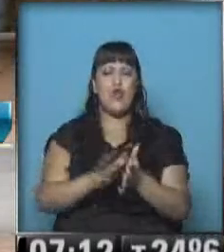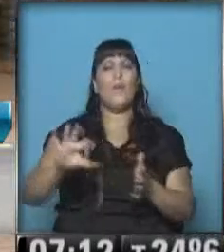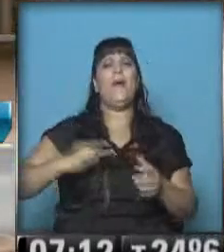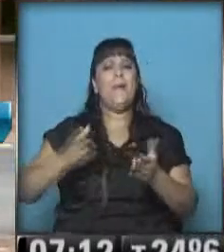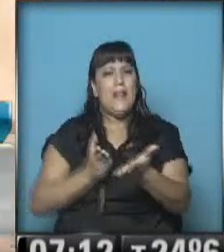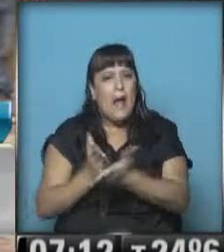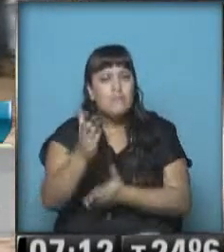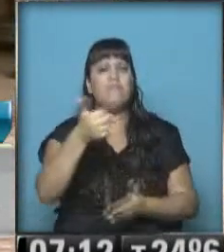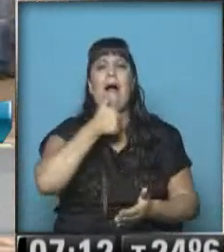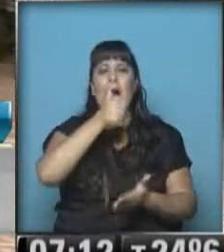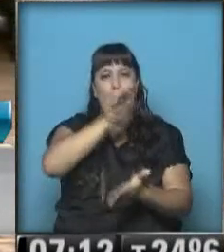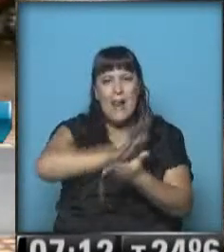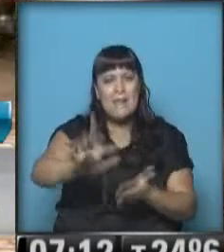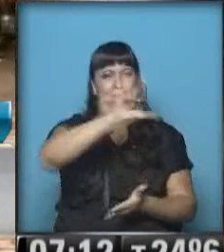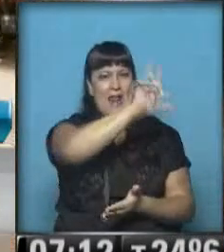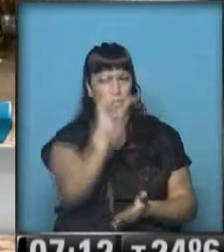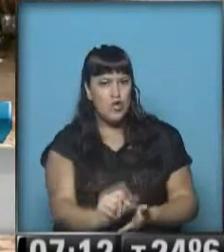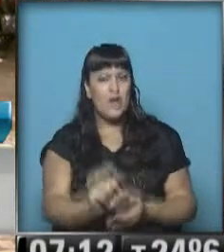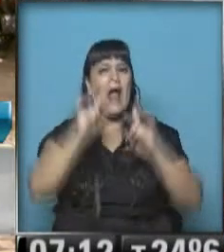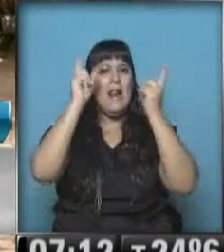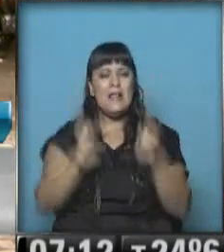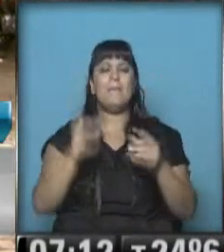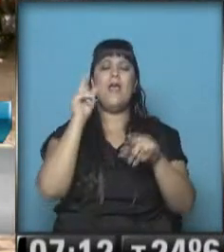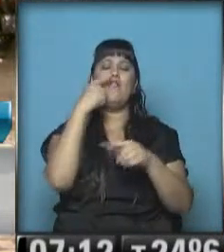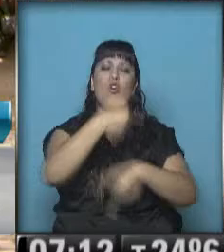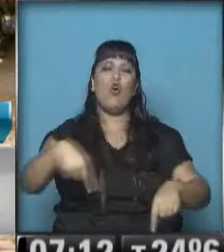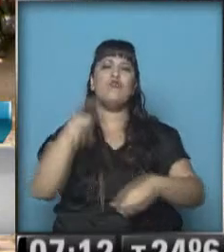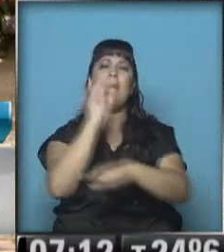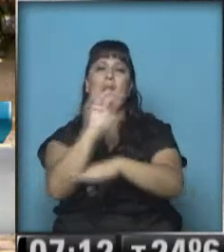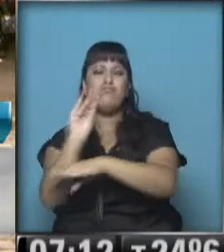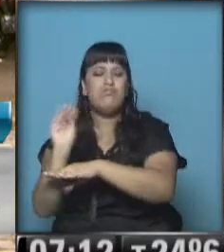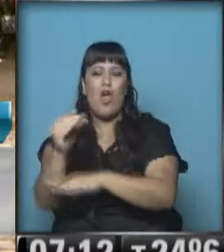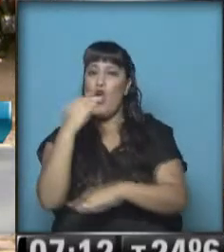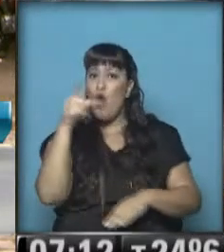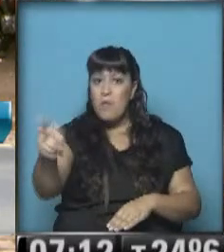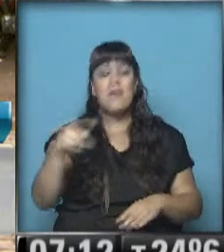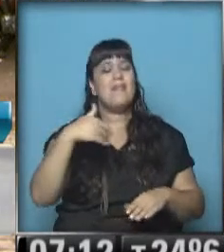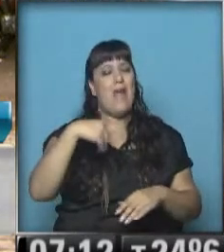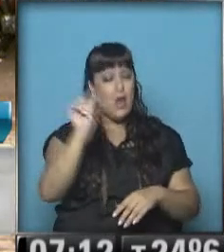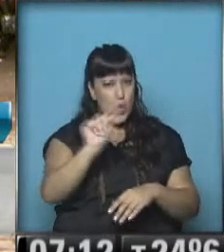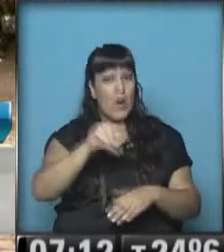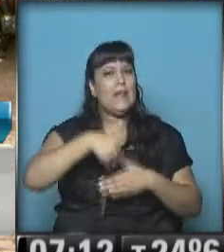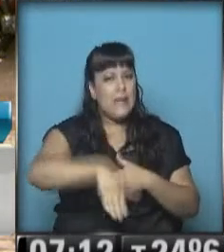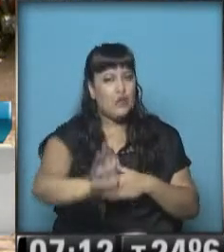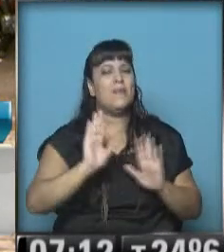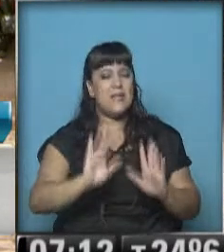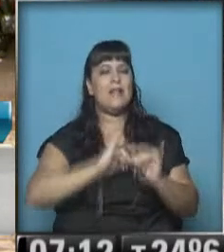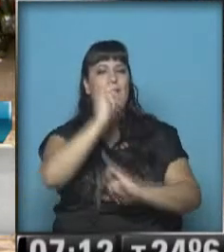provisión de agua potable a nivel nacional, factores de nutrición. Bueno, más adelante tenemos informes sobre esto porque habla de